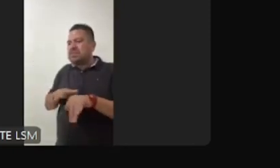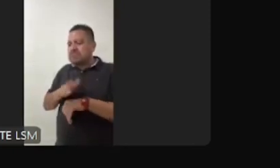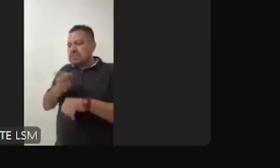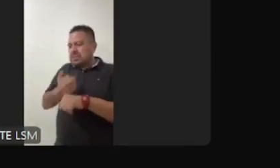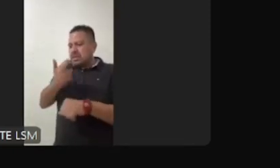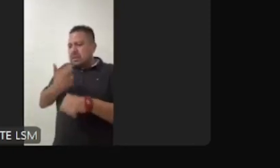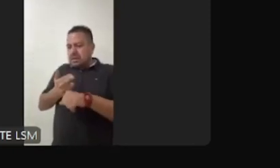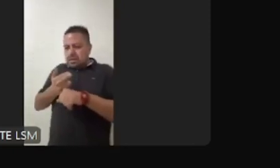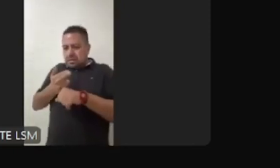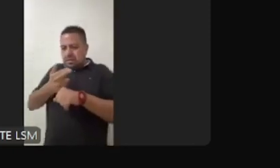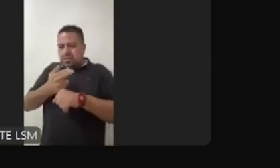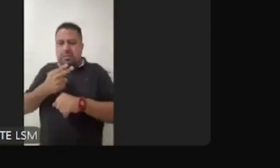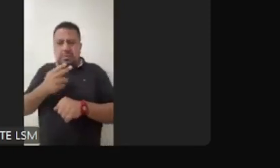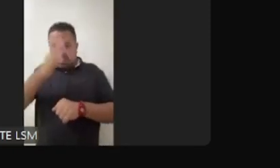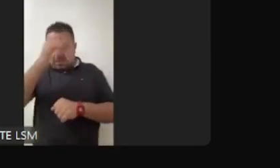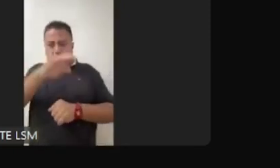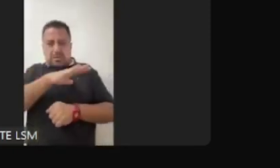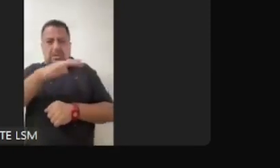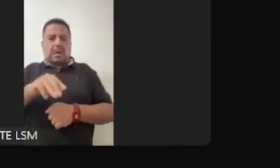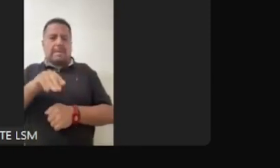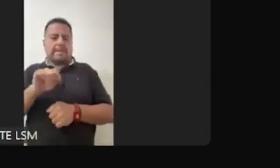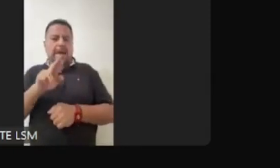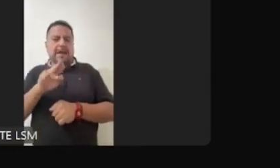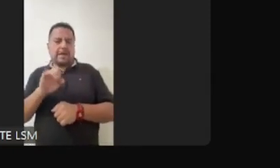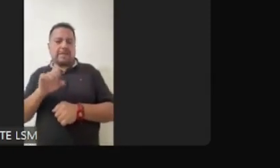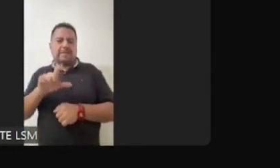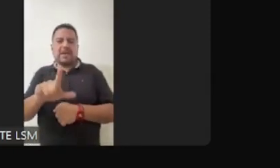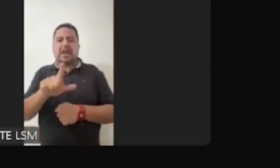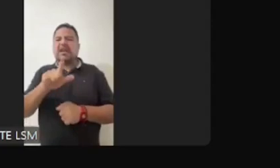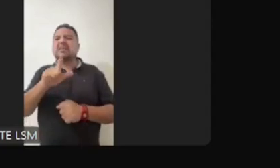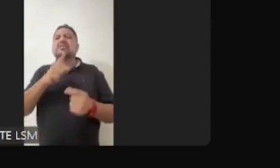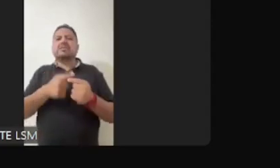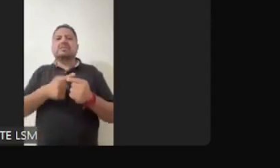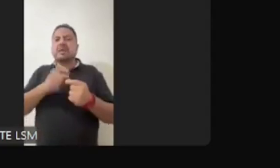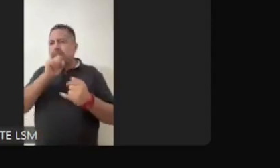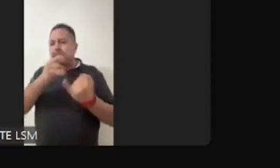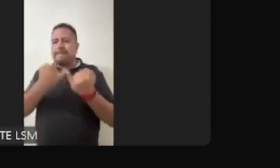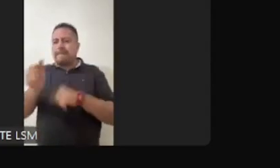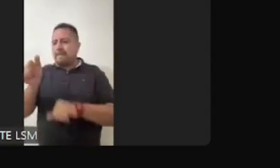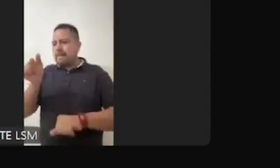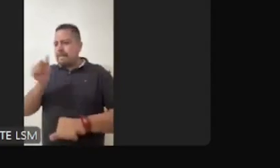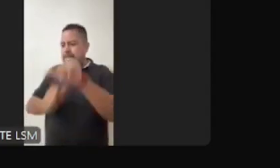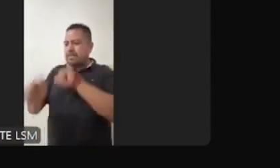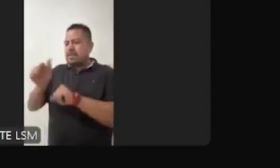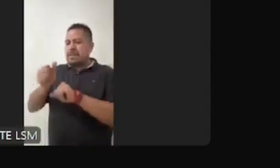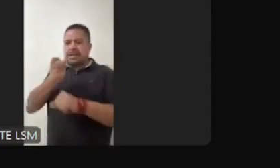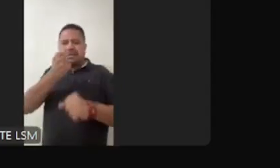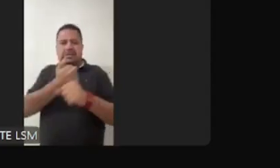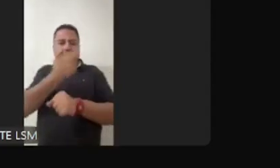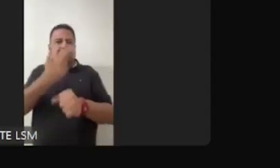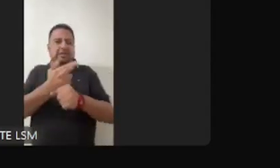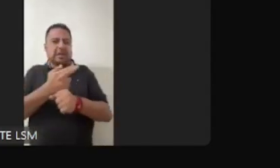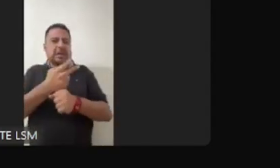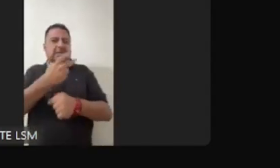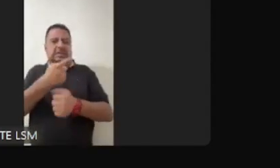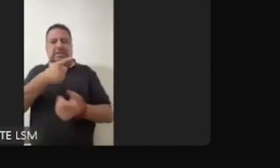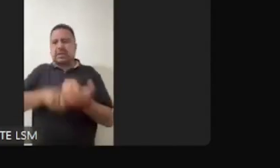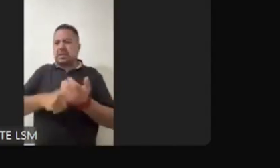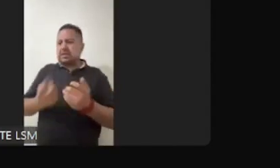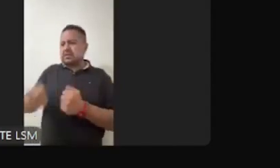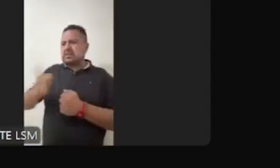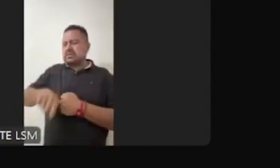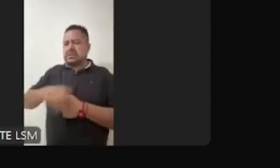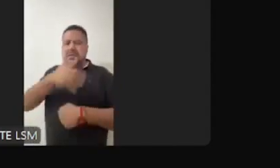acuerdos Maribel Núñez Rendón quien a su vez será sustituida por el secretario instructor de la ponencia